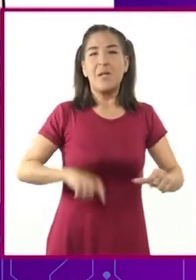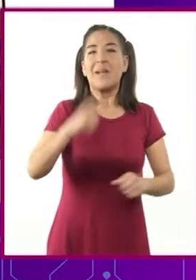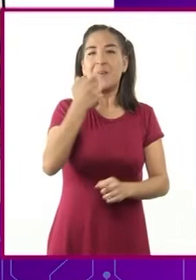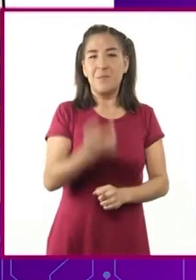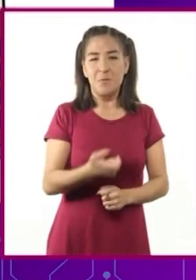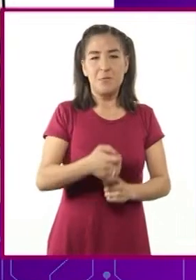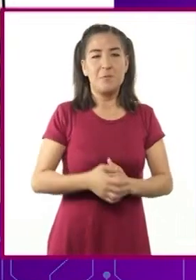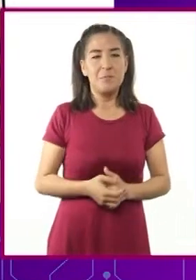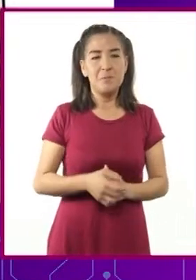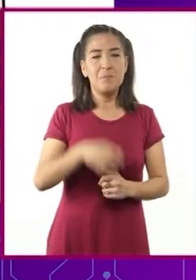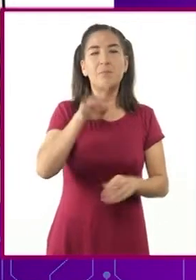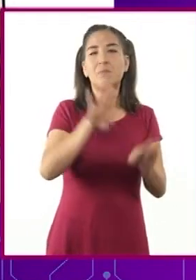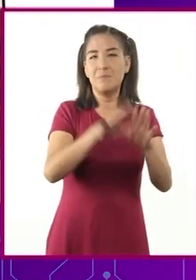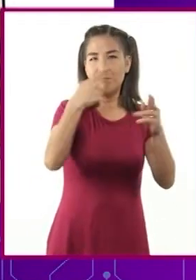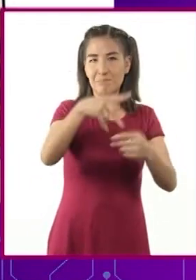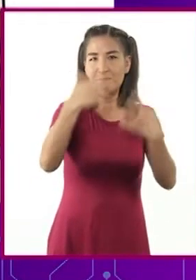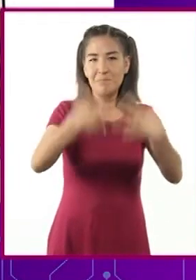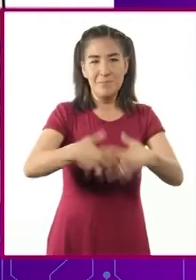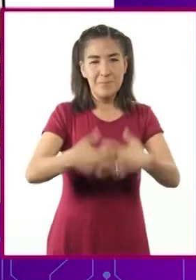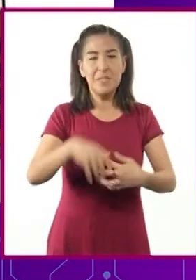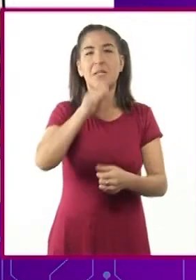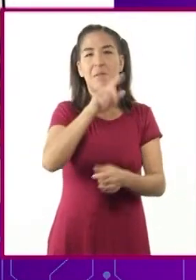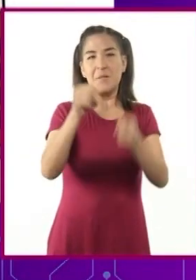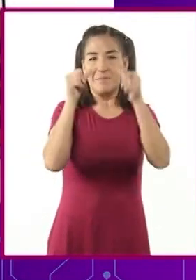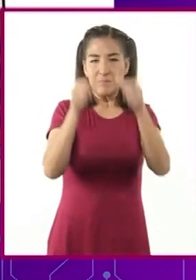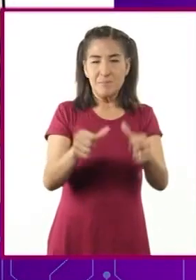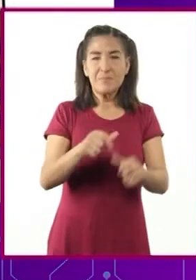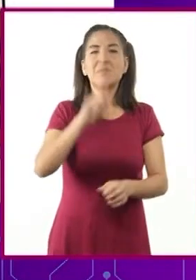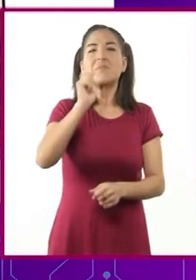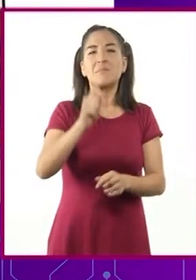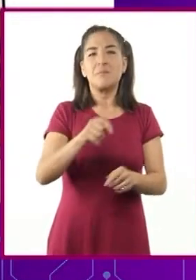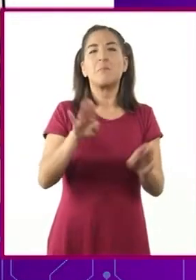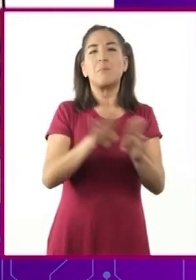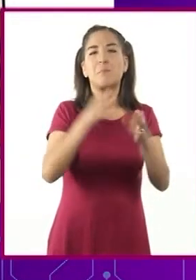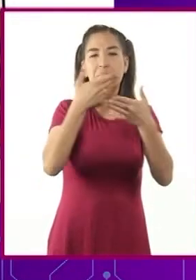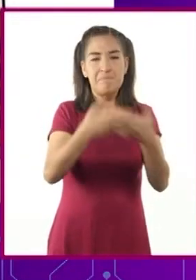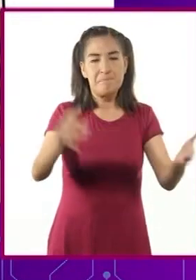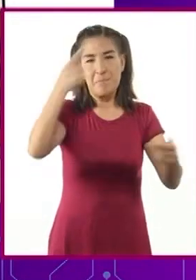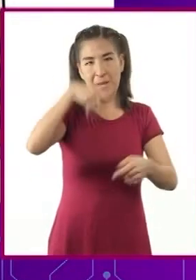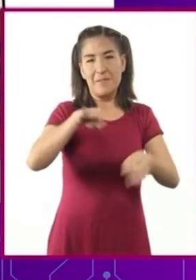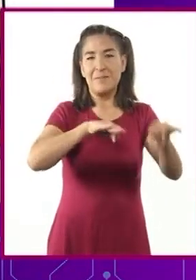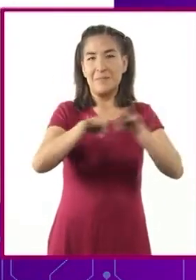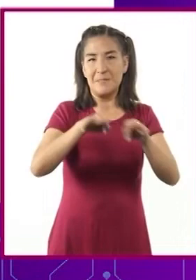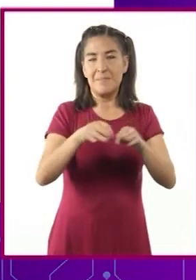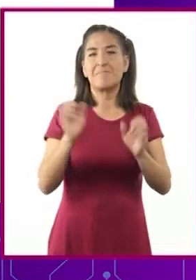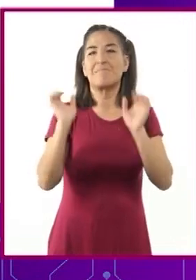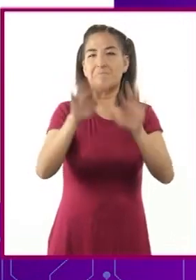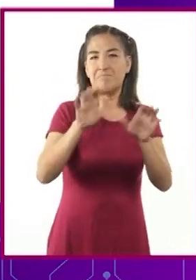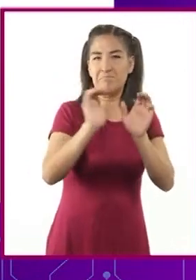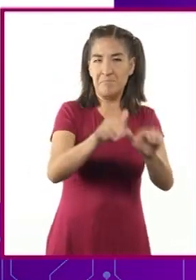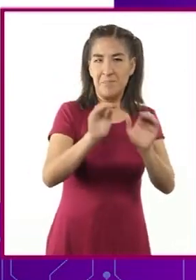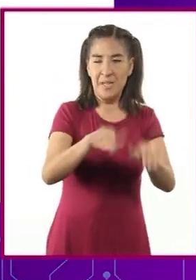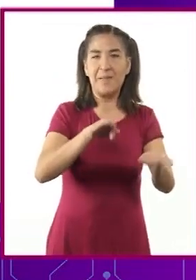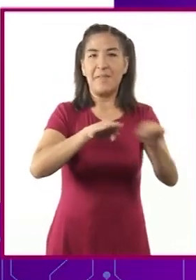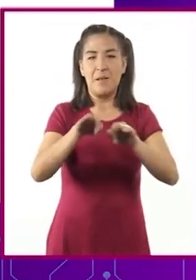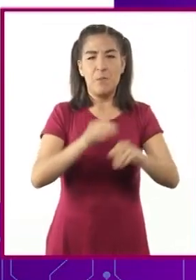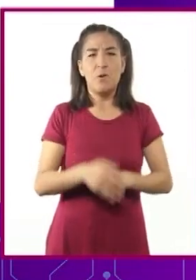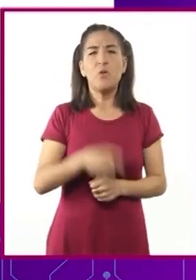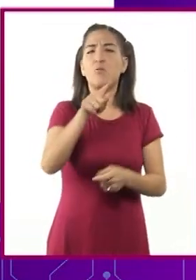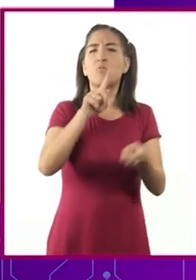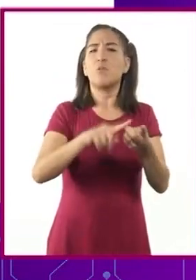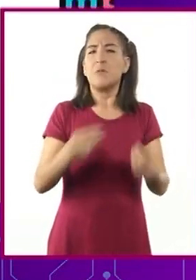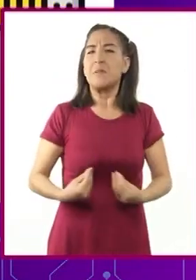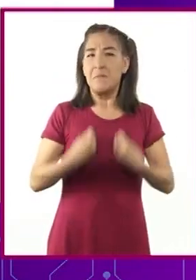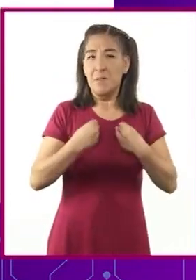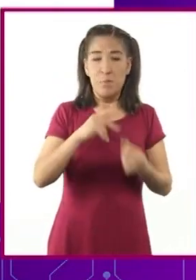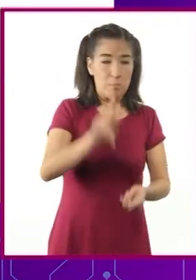económicas como la industrial y de servicios que ofrecen una amplia oferta de empleos. ¿Dónde vives? ¿En un espacio